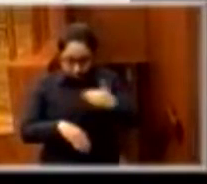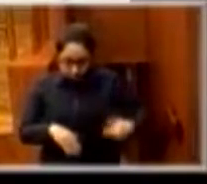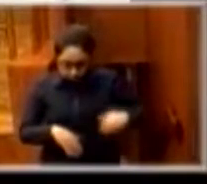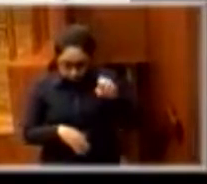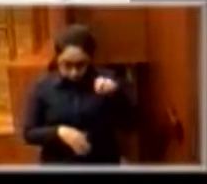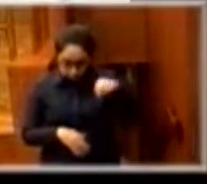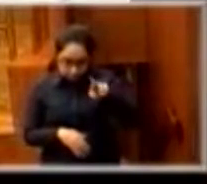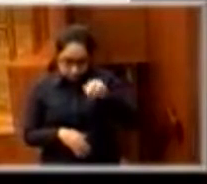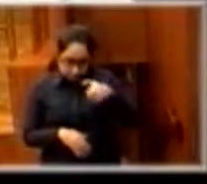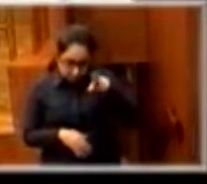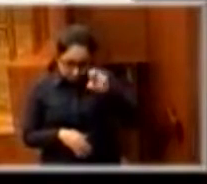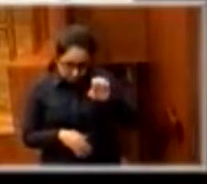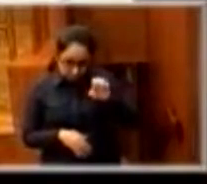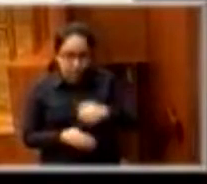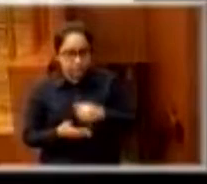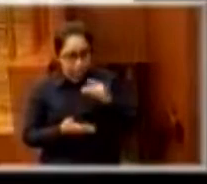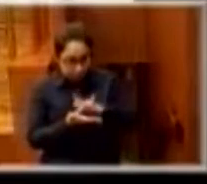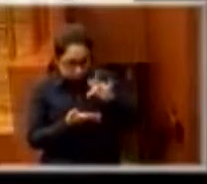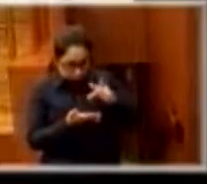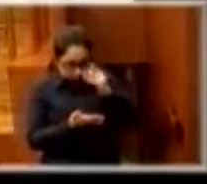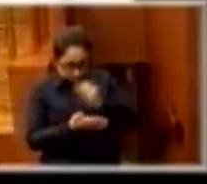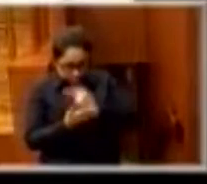Enrique Figueroa Ávila. A favor del proyecto.